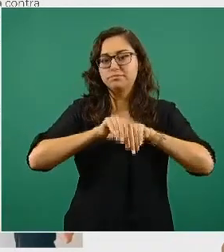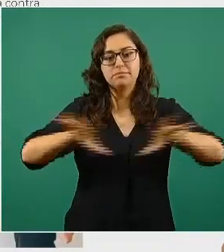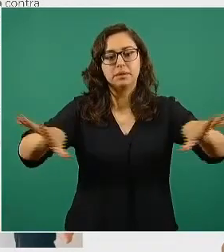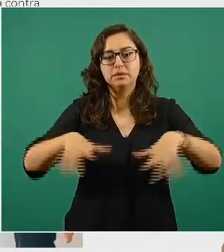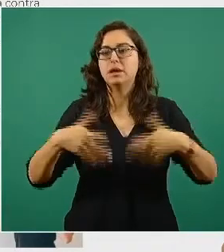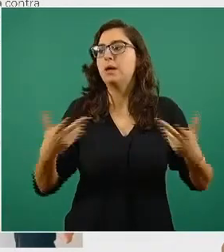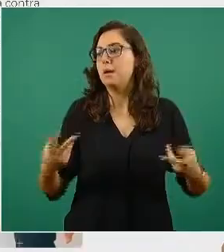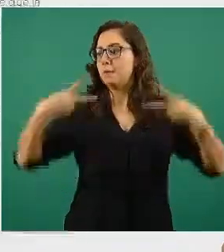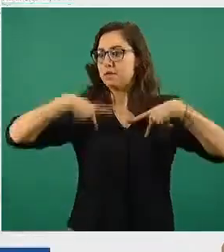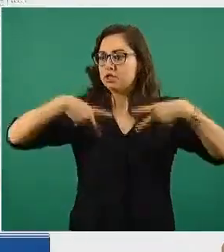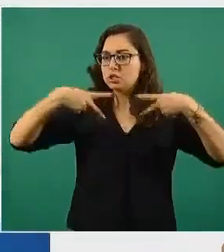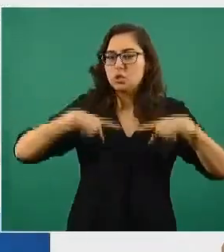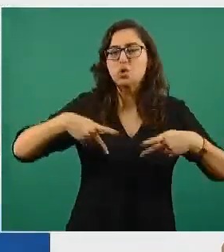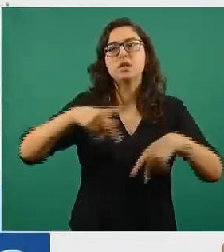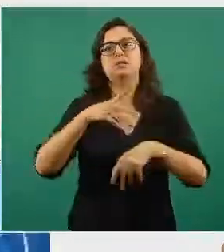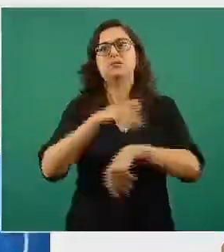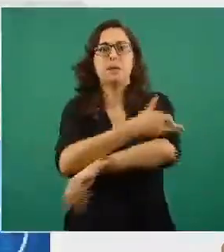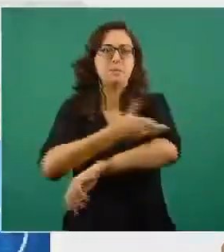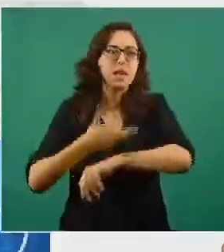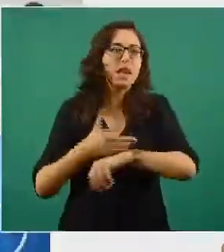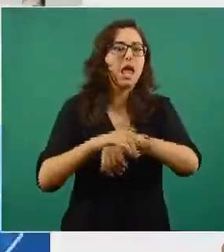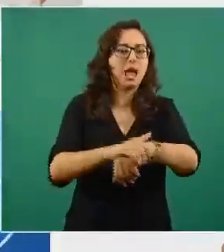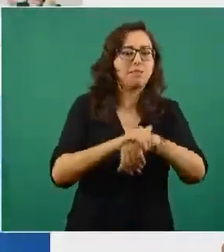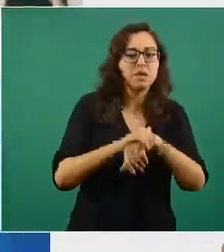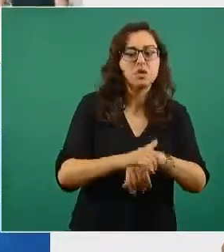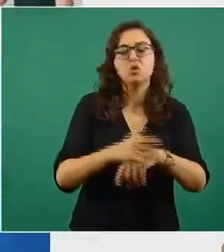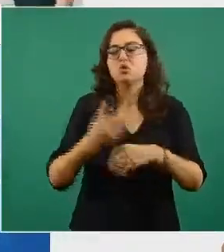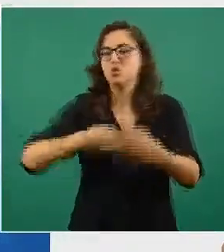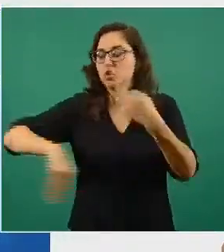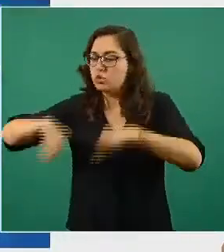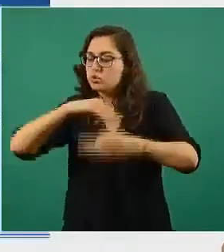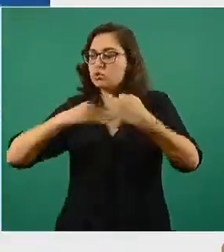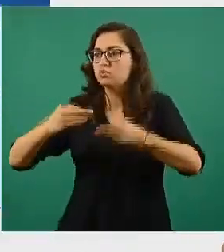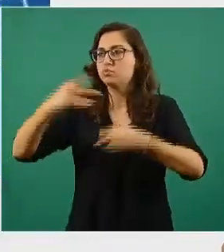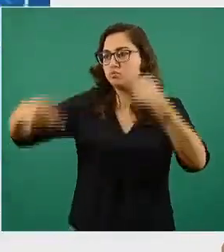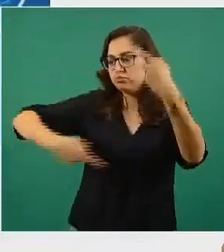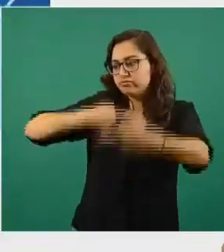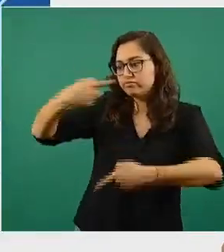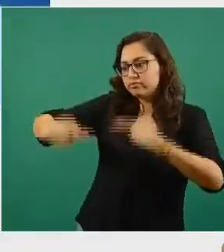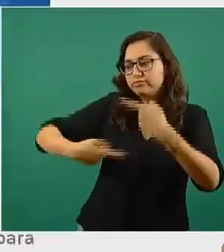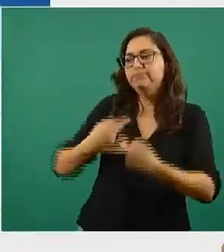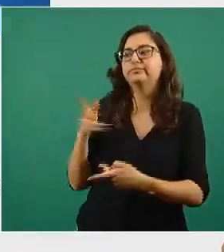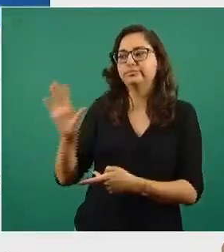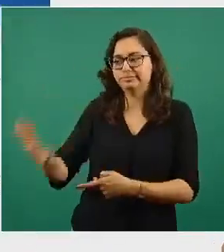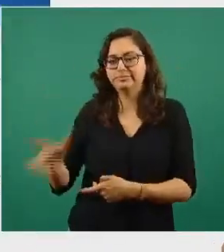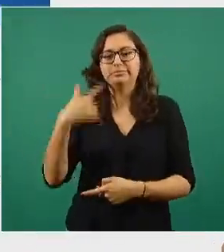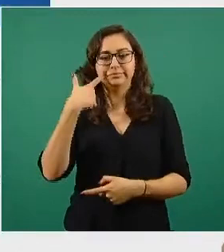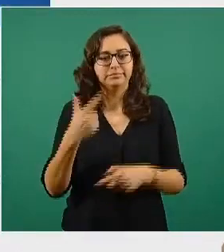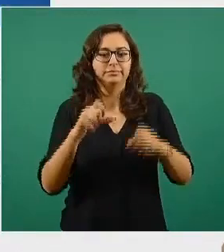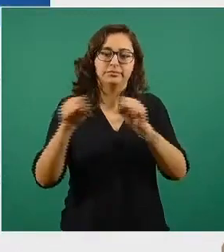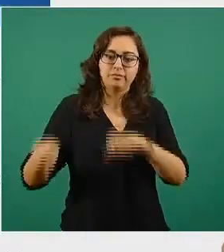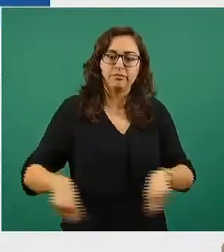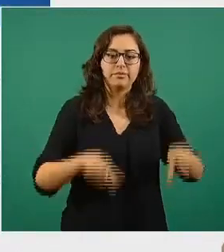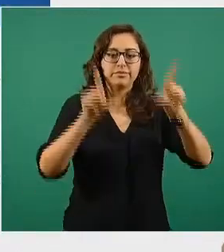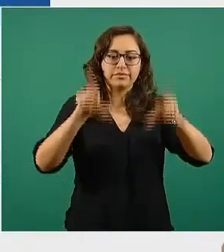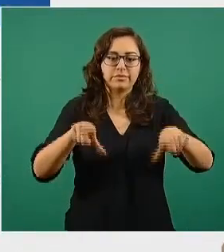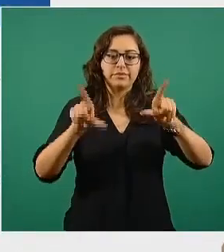familiares, conocidas, amigas, amigos hemos obtenido, ¿sí? Es como podemos estar